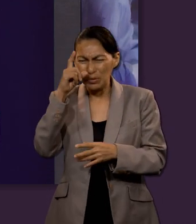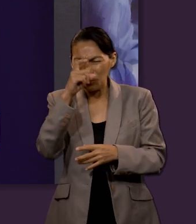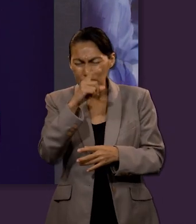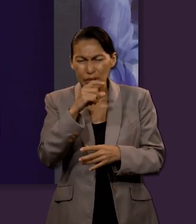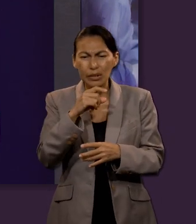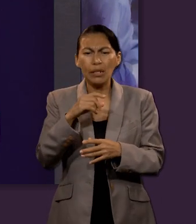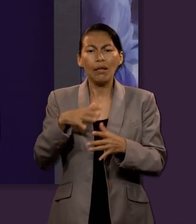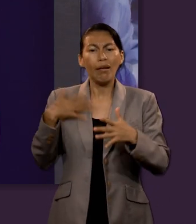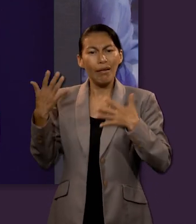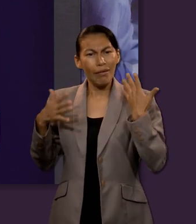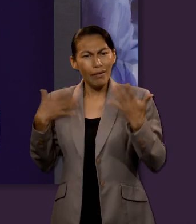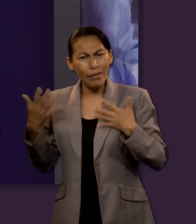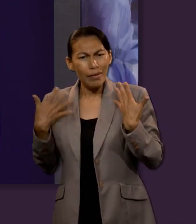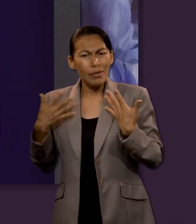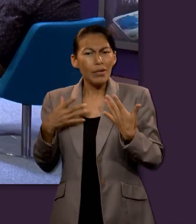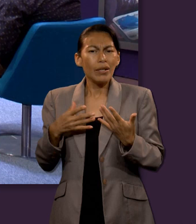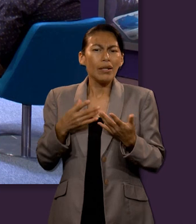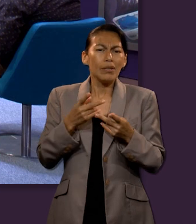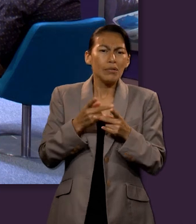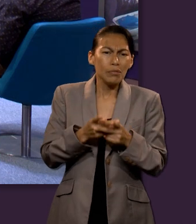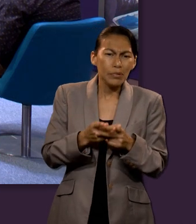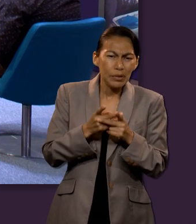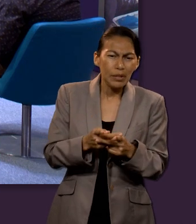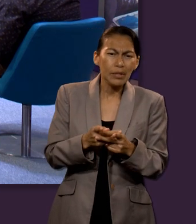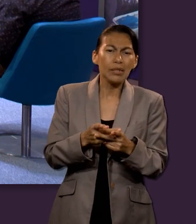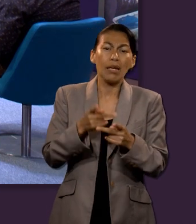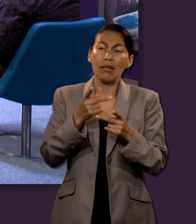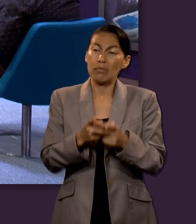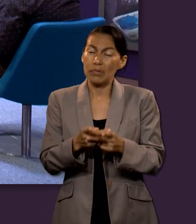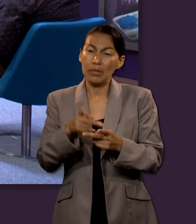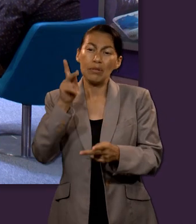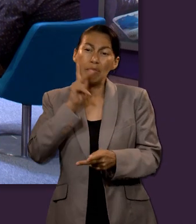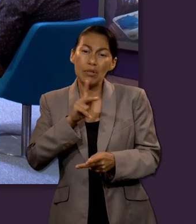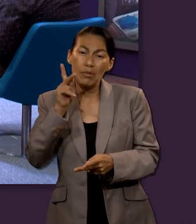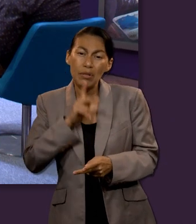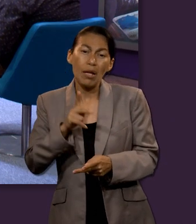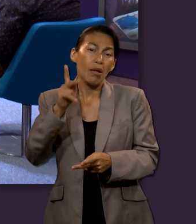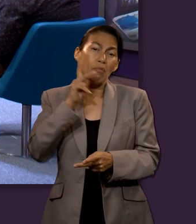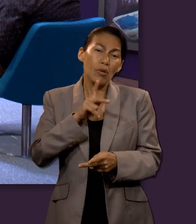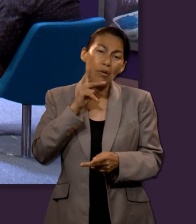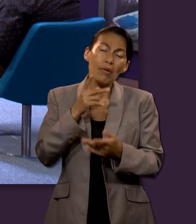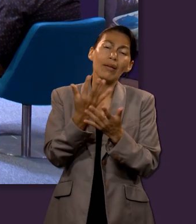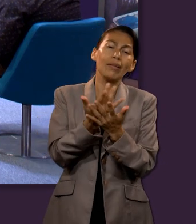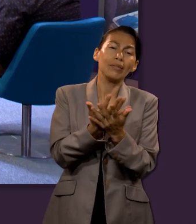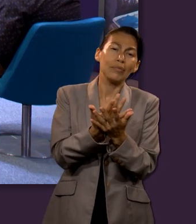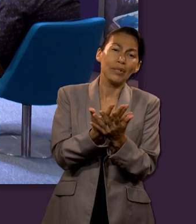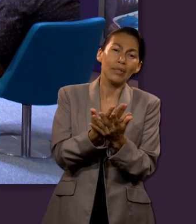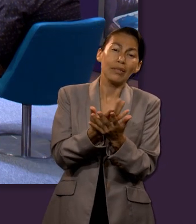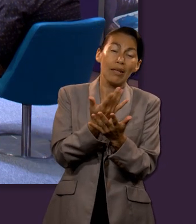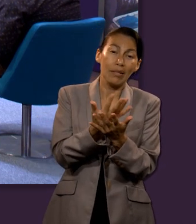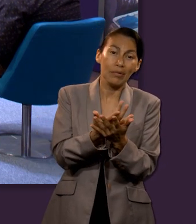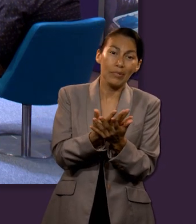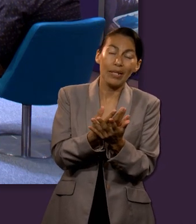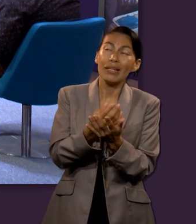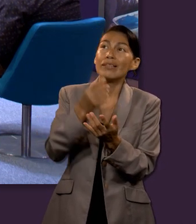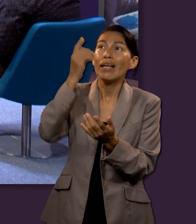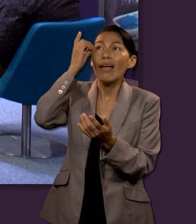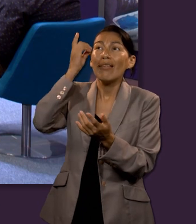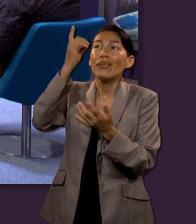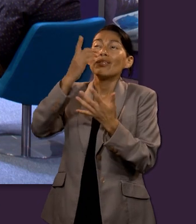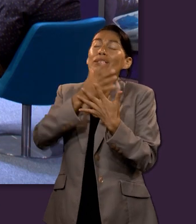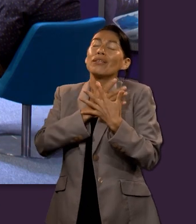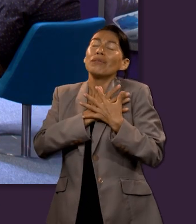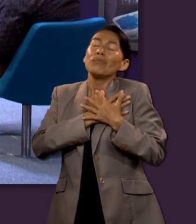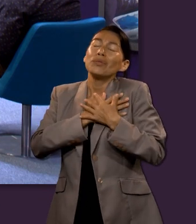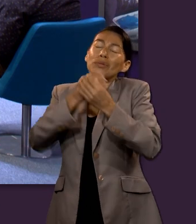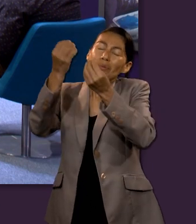paciencia y la paciencia prueba y la prueba esperanza y la esperanza no avergüenza porque el amor de dios ha